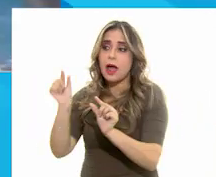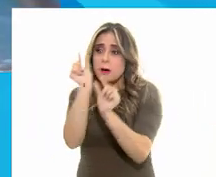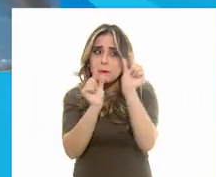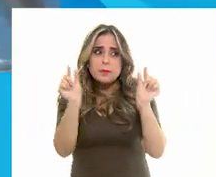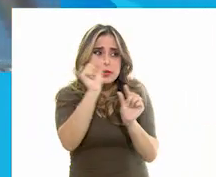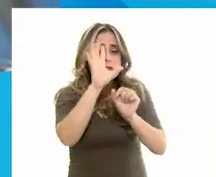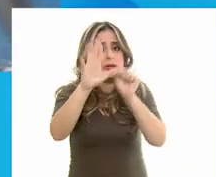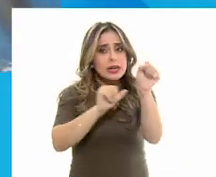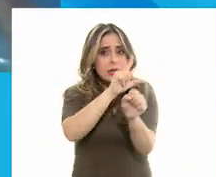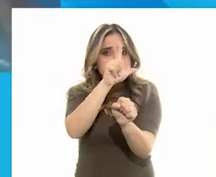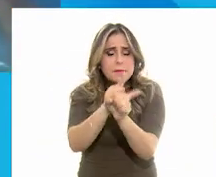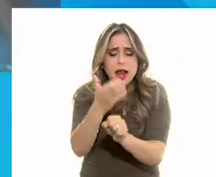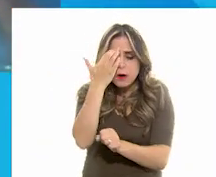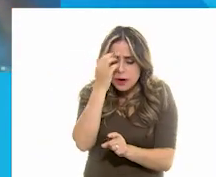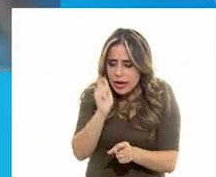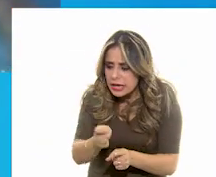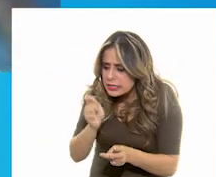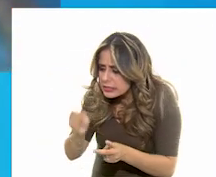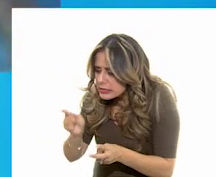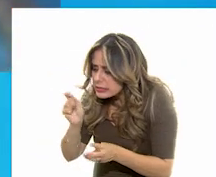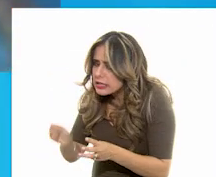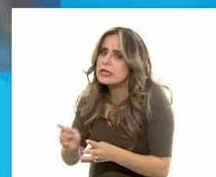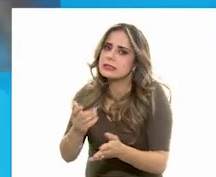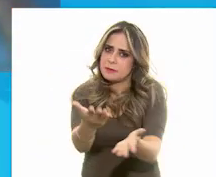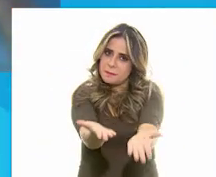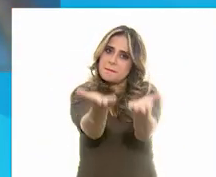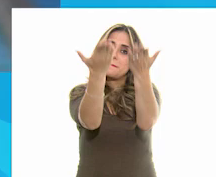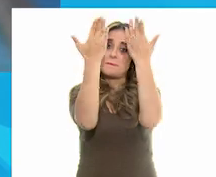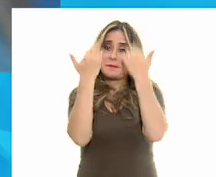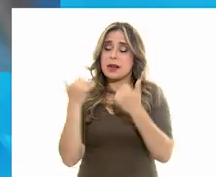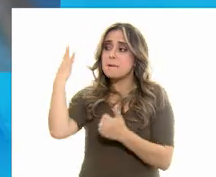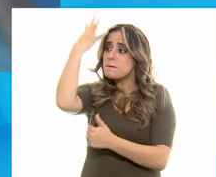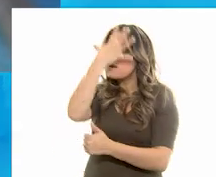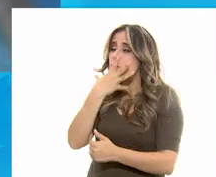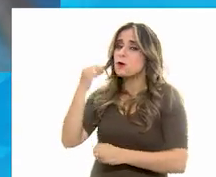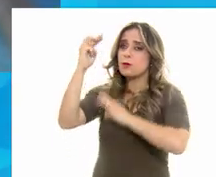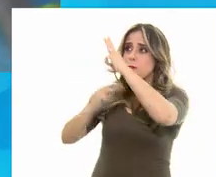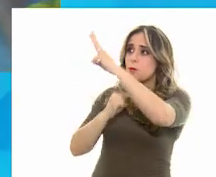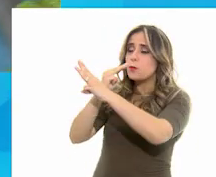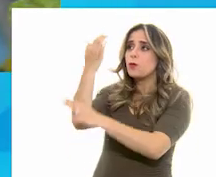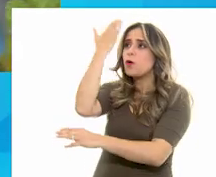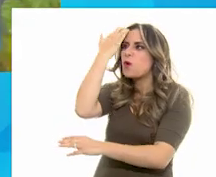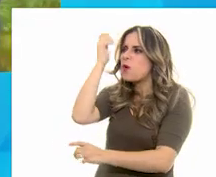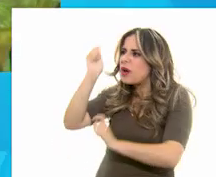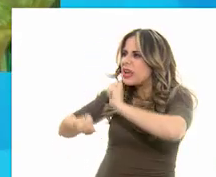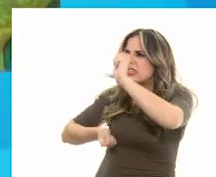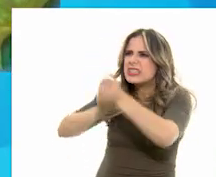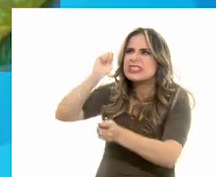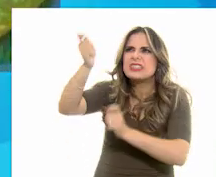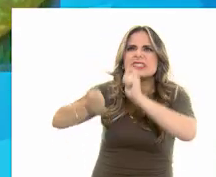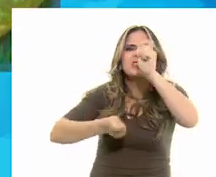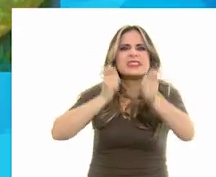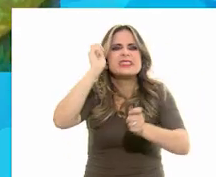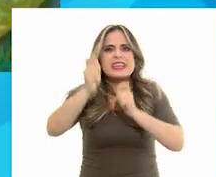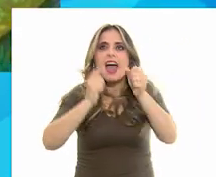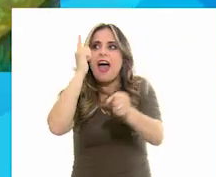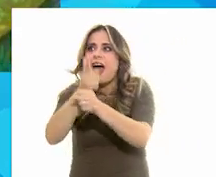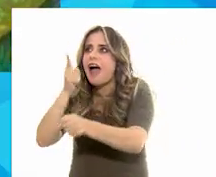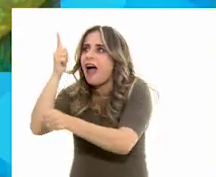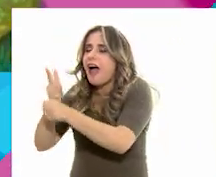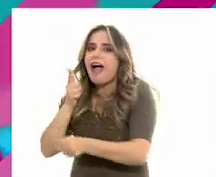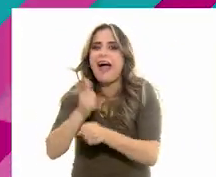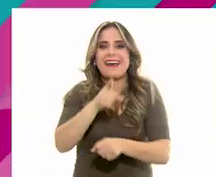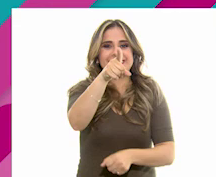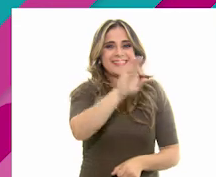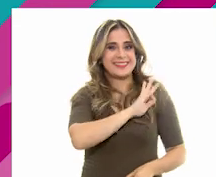quiere decir: ven conmigo al país de las maravillas. Todo un mundo nuevo vas a descubrir.